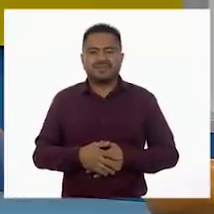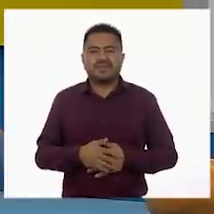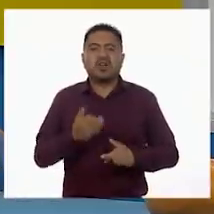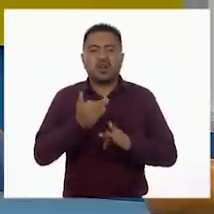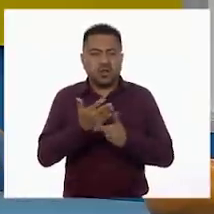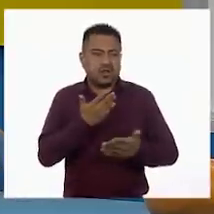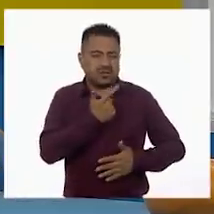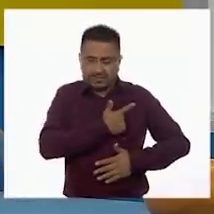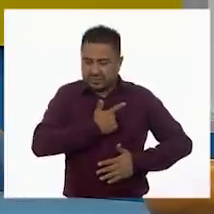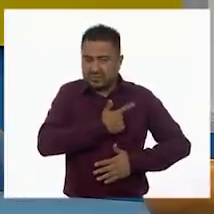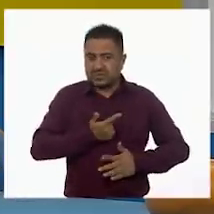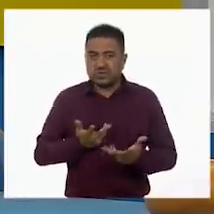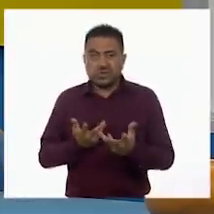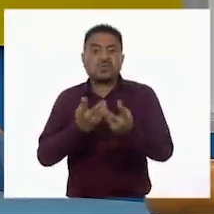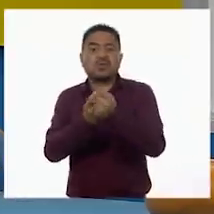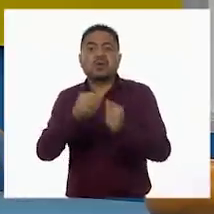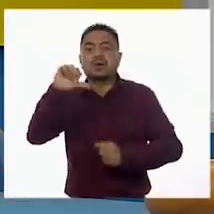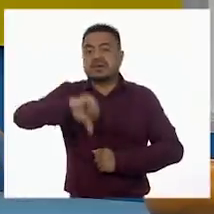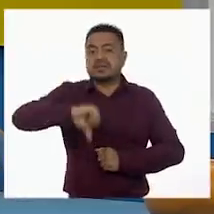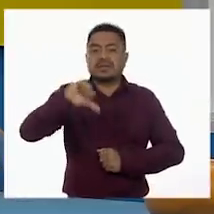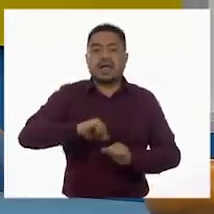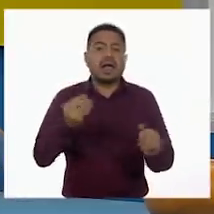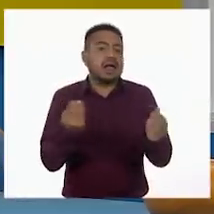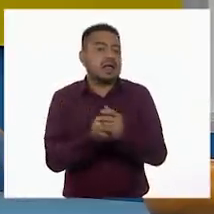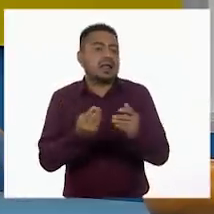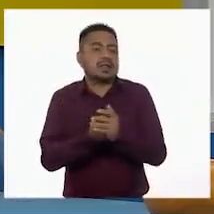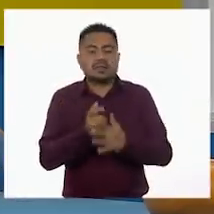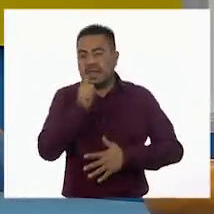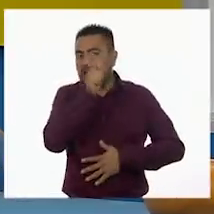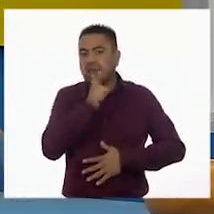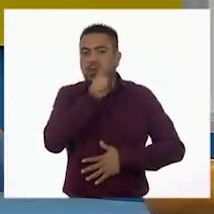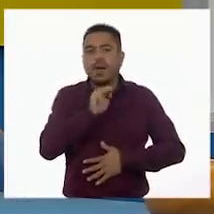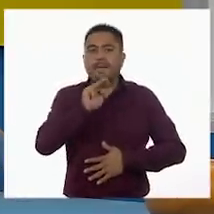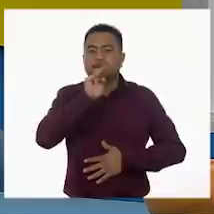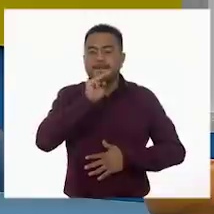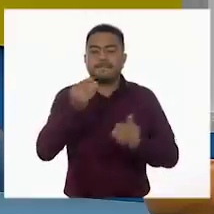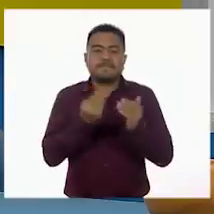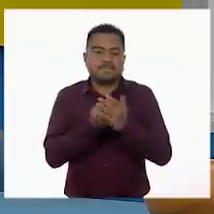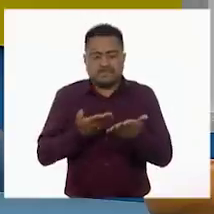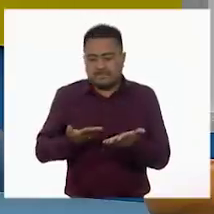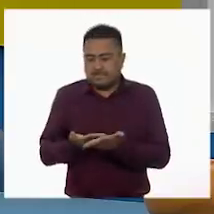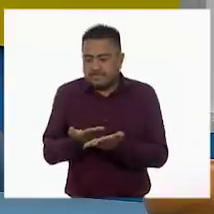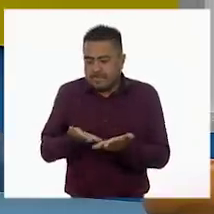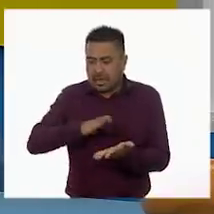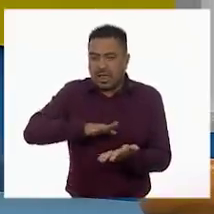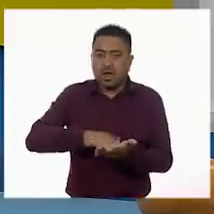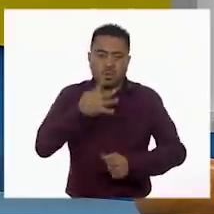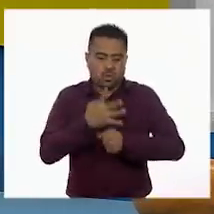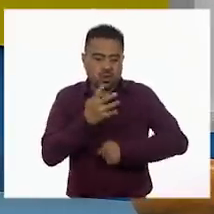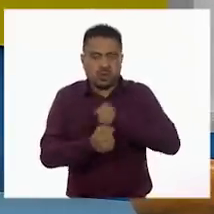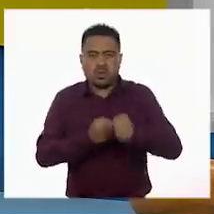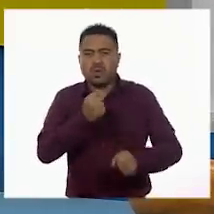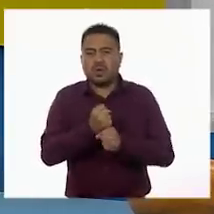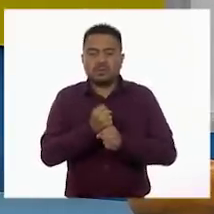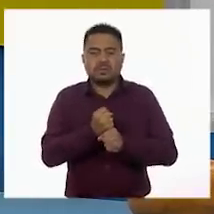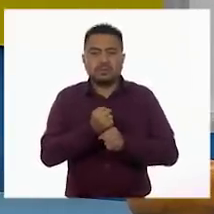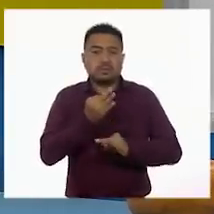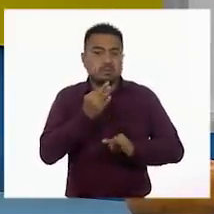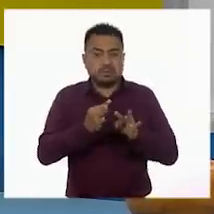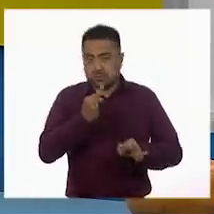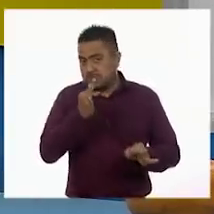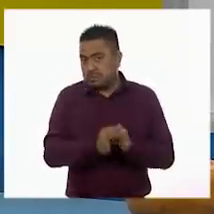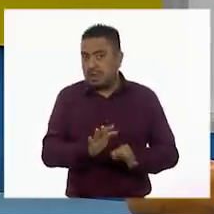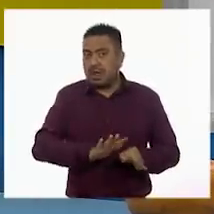Vamos a tener el gusto de estar con ustedes en esta clase de lengua materna, clase bilingüe de cuarto grado. ¿Están